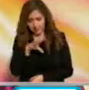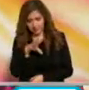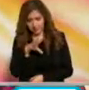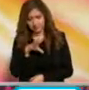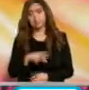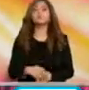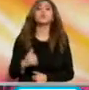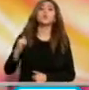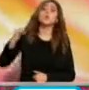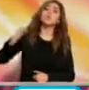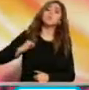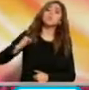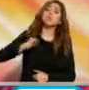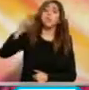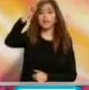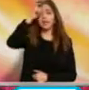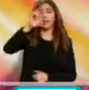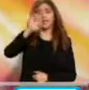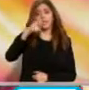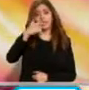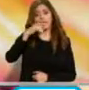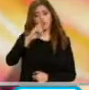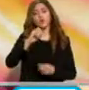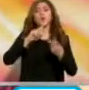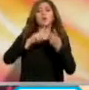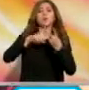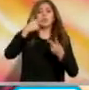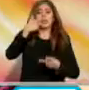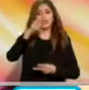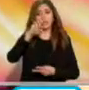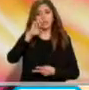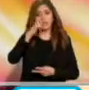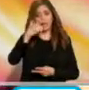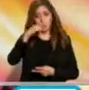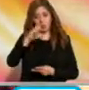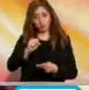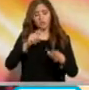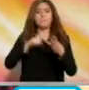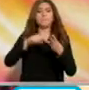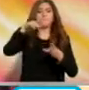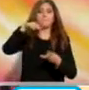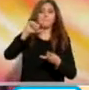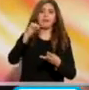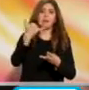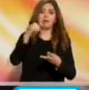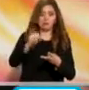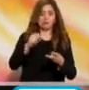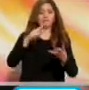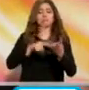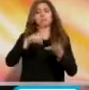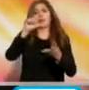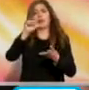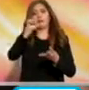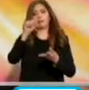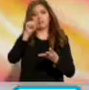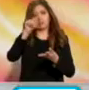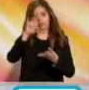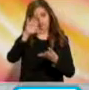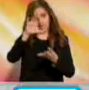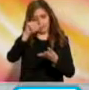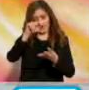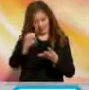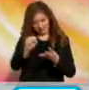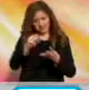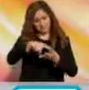antiguos egipcios, griegos, mayas, aztecas, su pasatiempo o uno de sus hobbies